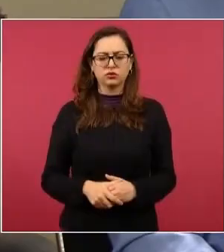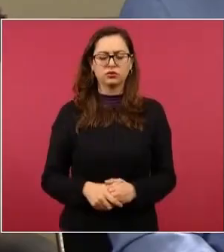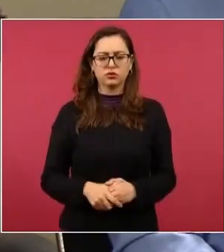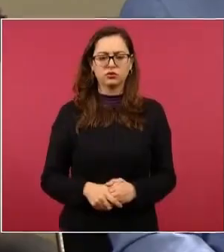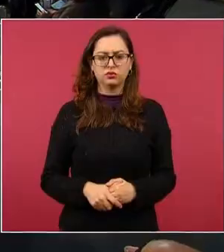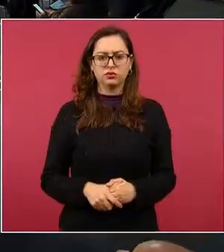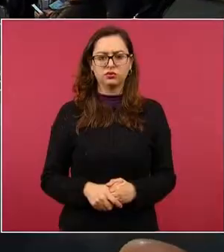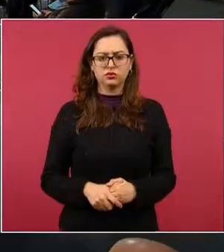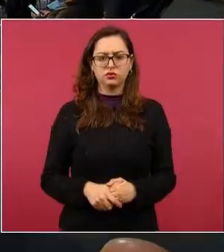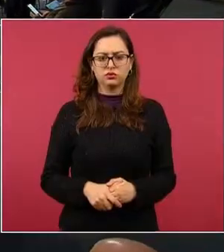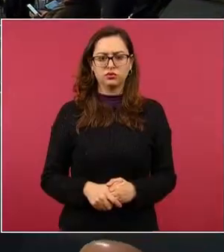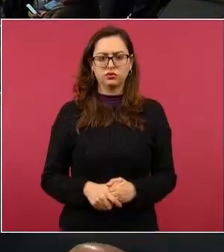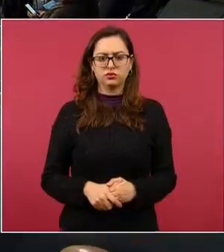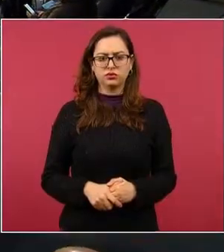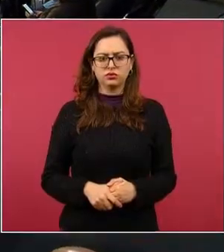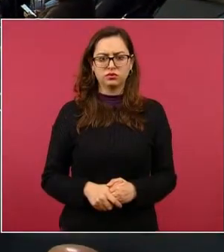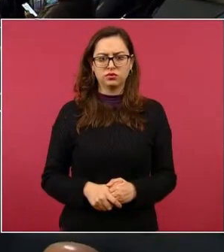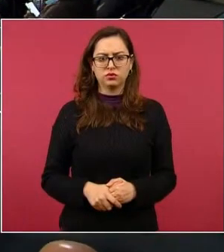porque